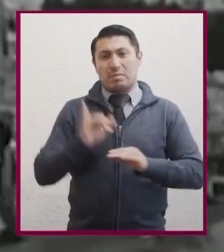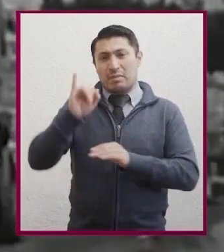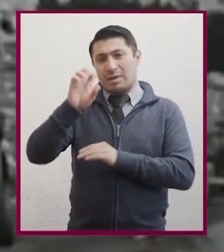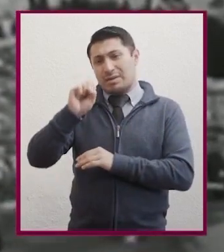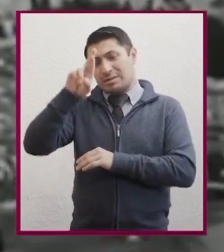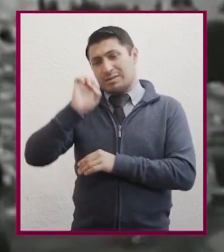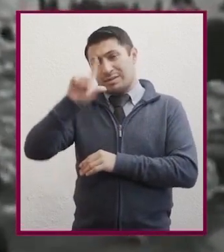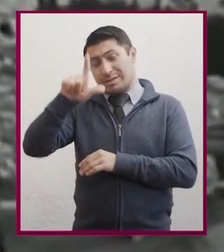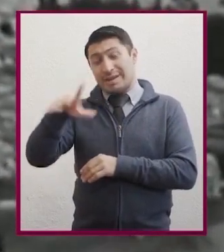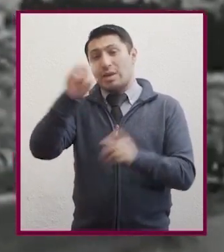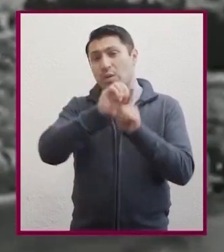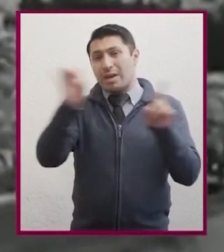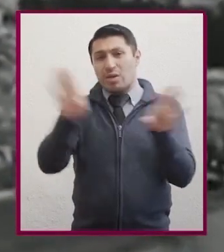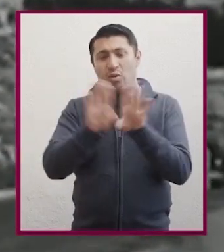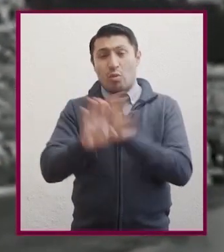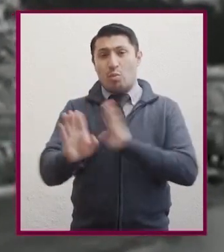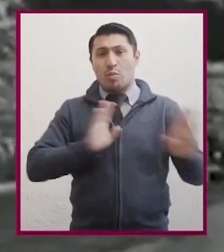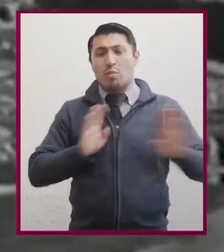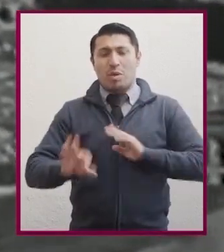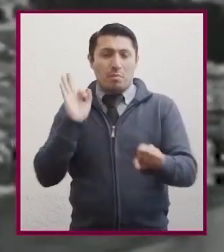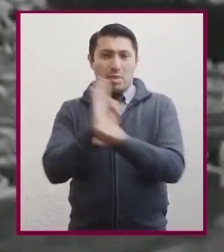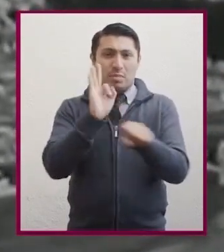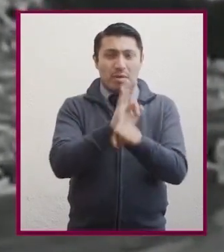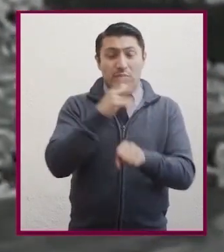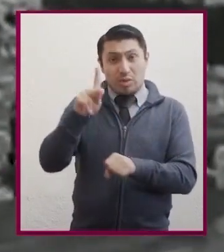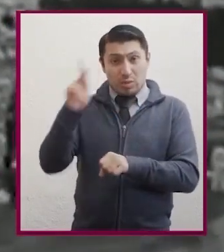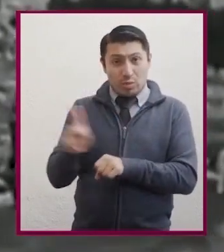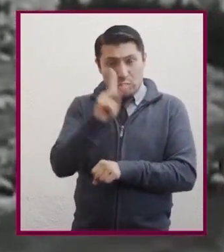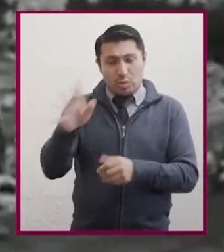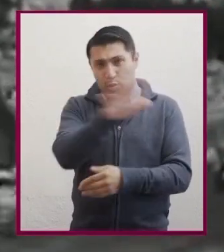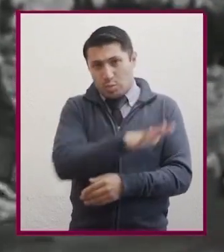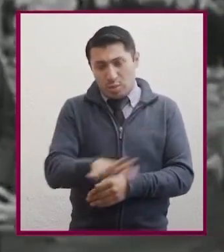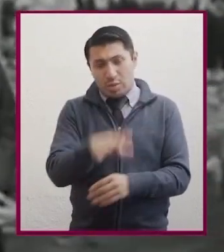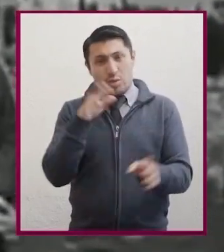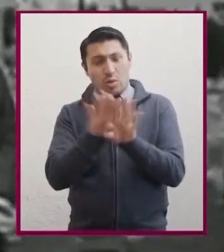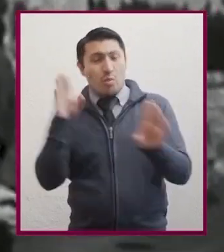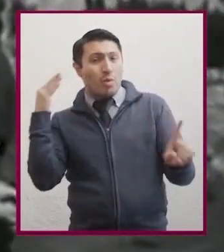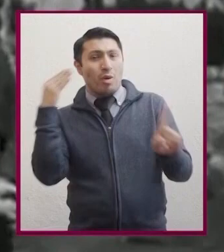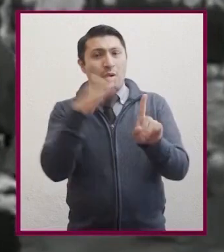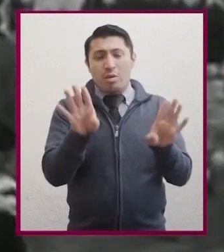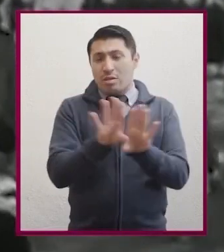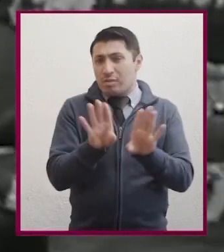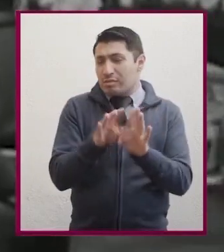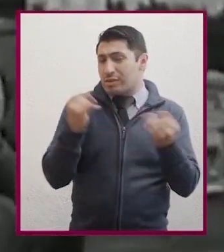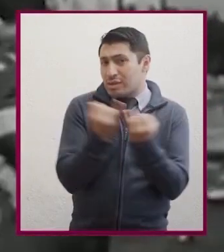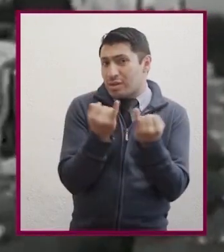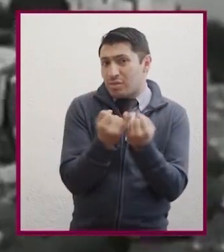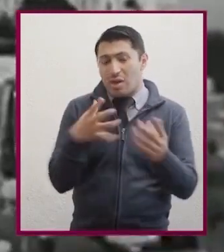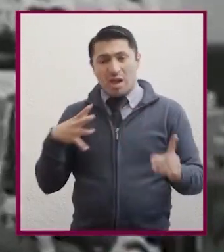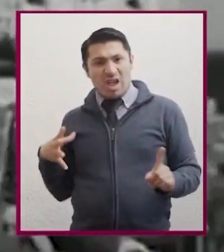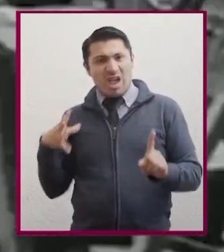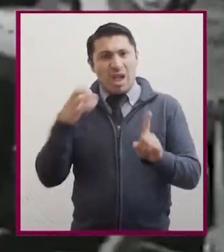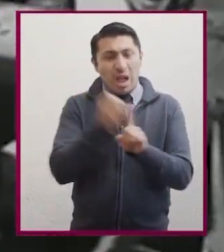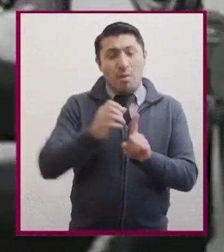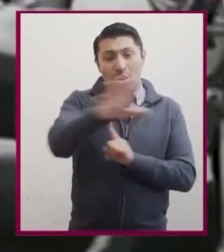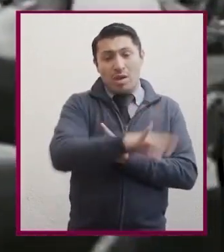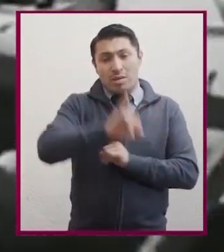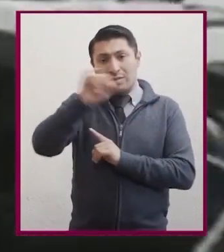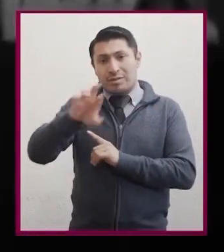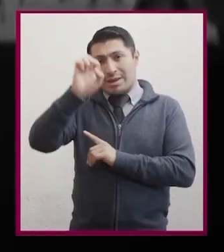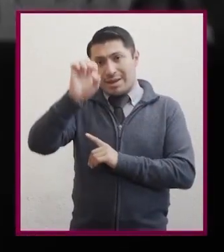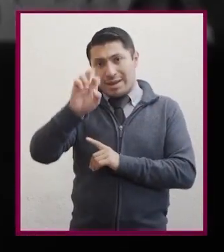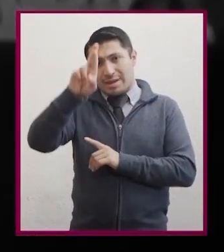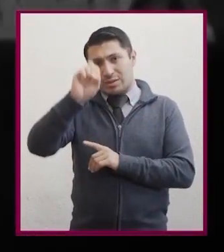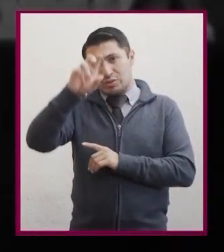israelíes, organizadas como ejército defensor de su pueblo y territorio, cuyas intenciones eran también conquistar la ciudad de Jerusalén.